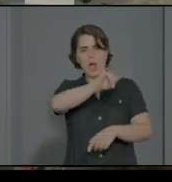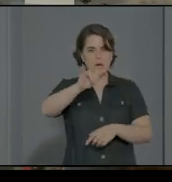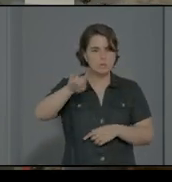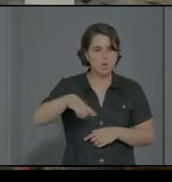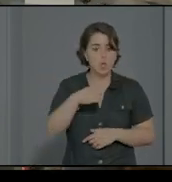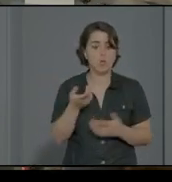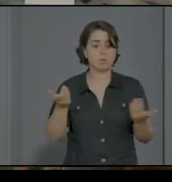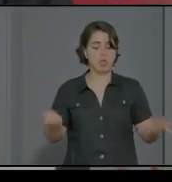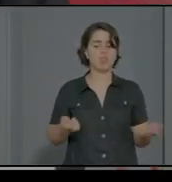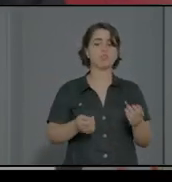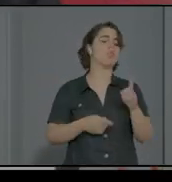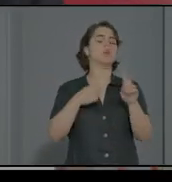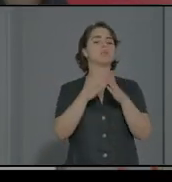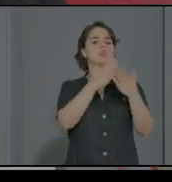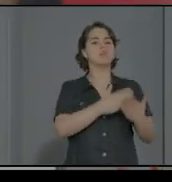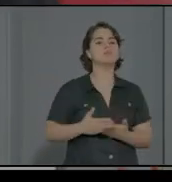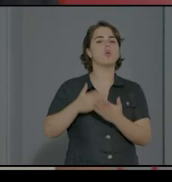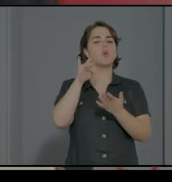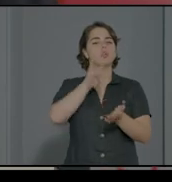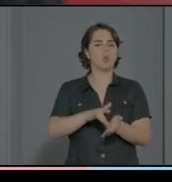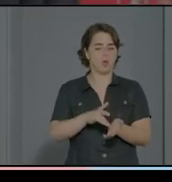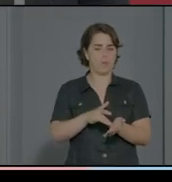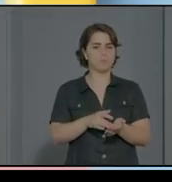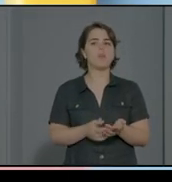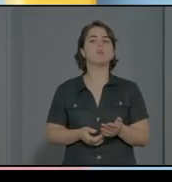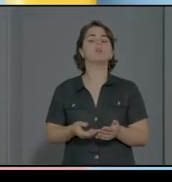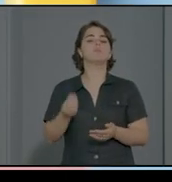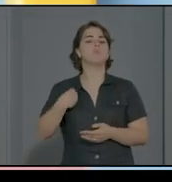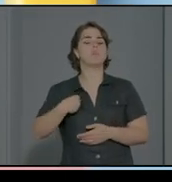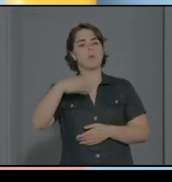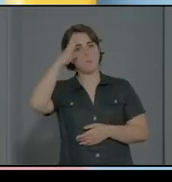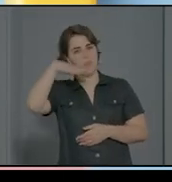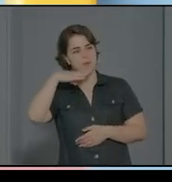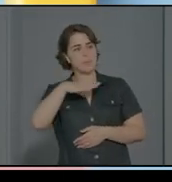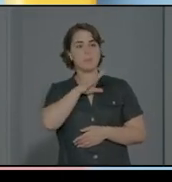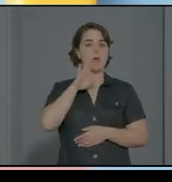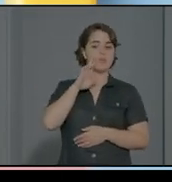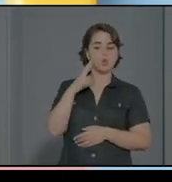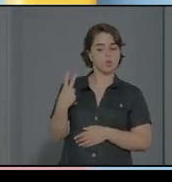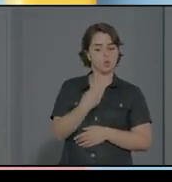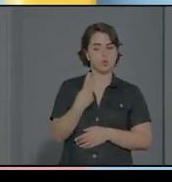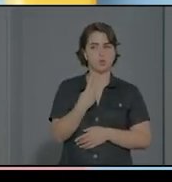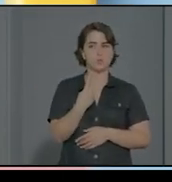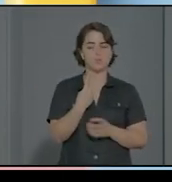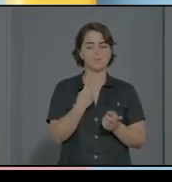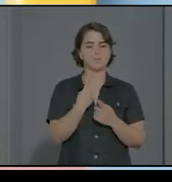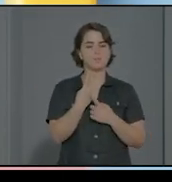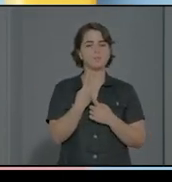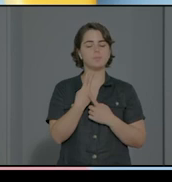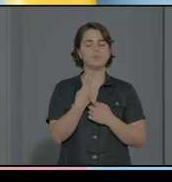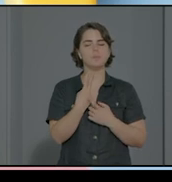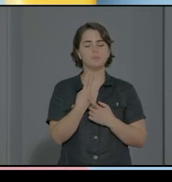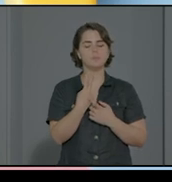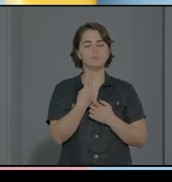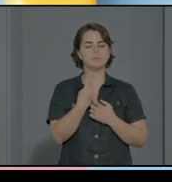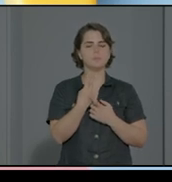un estudio en el cual el padre y la madre, que una vez más llevaban el